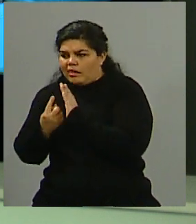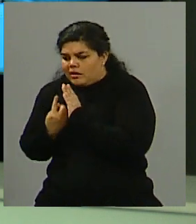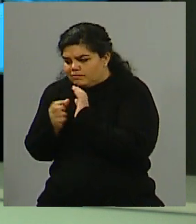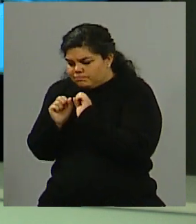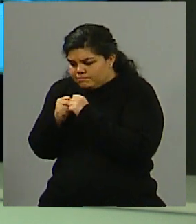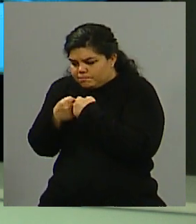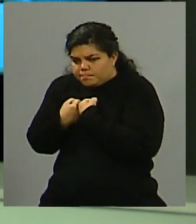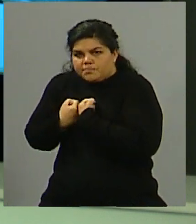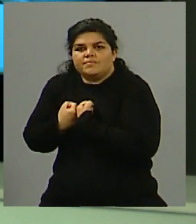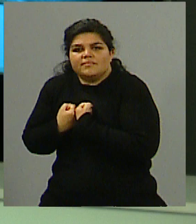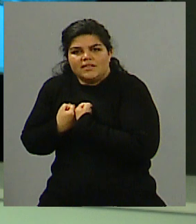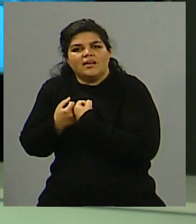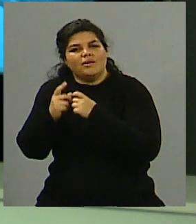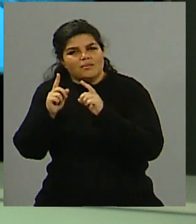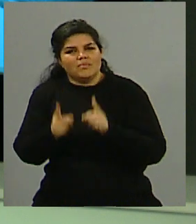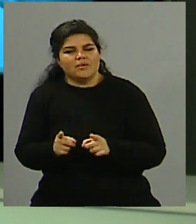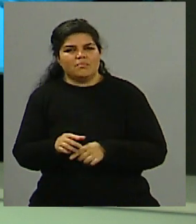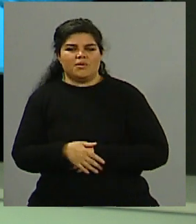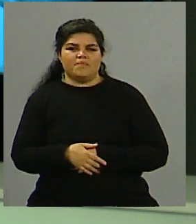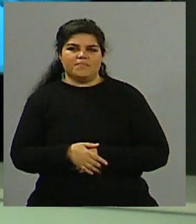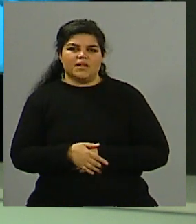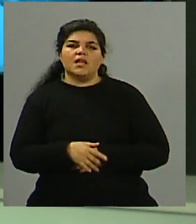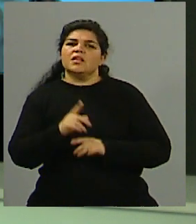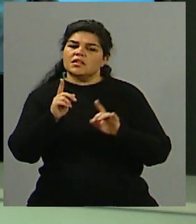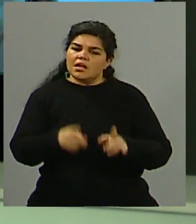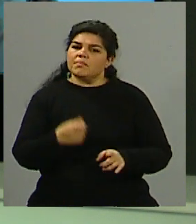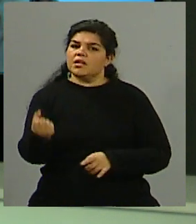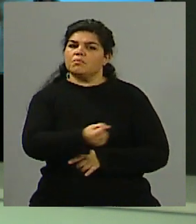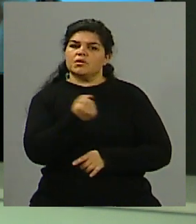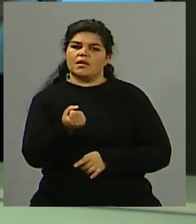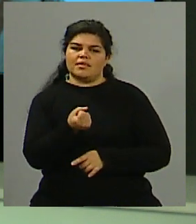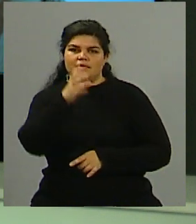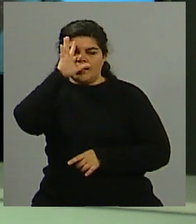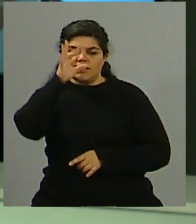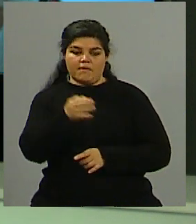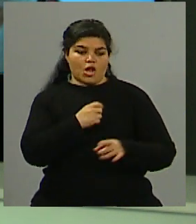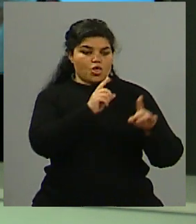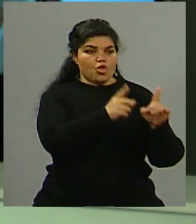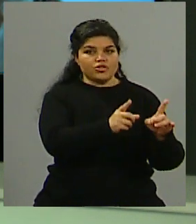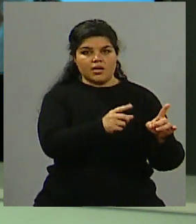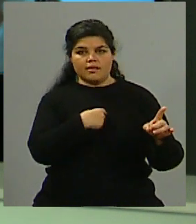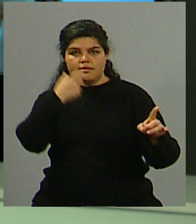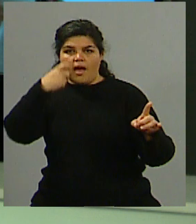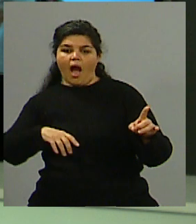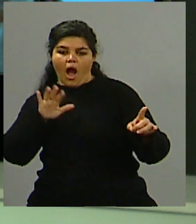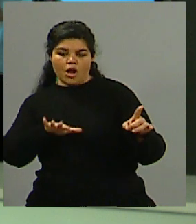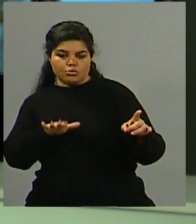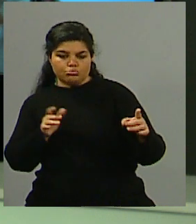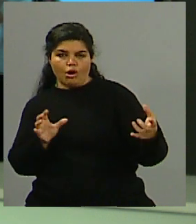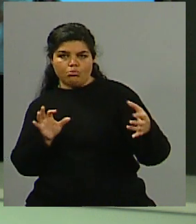las estrategias de enseñanza, los vínculos con los estudiantes, cómo valorar la tecnología